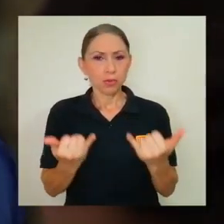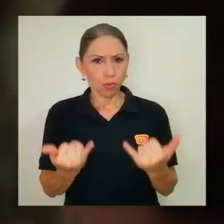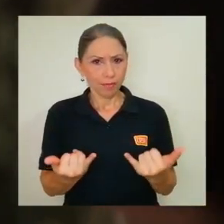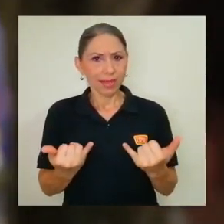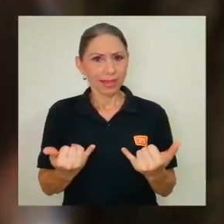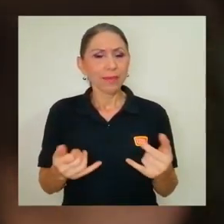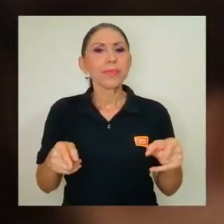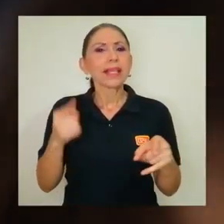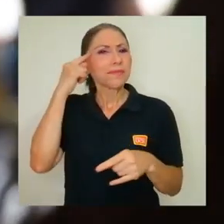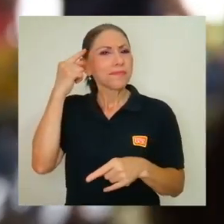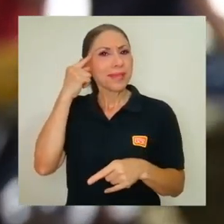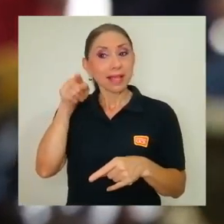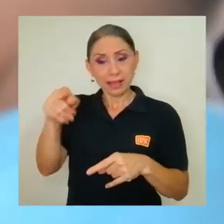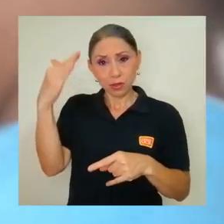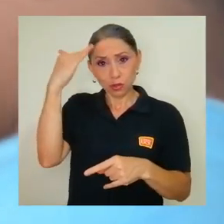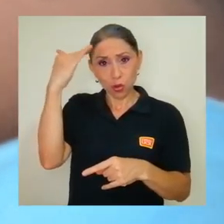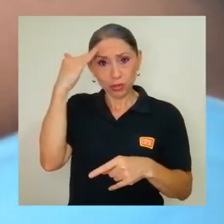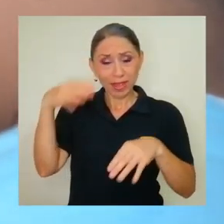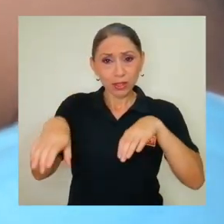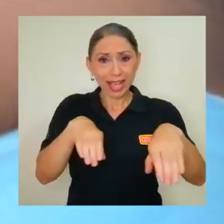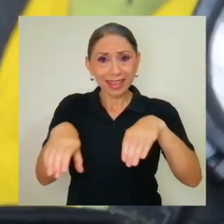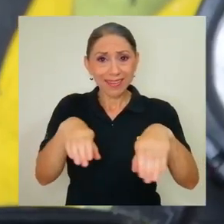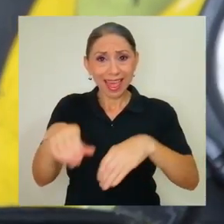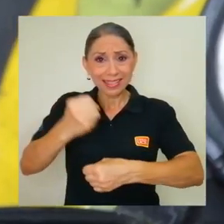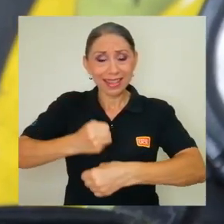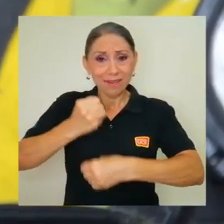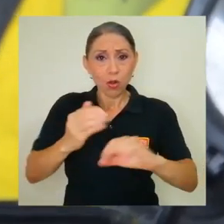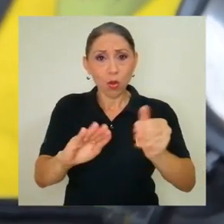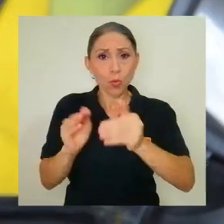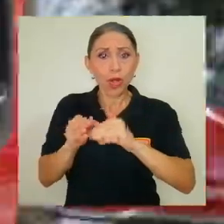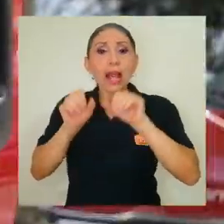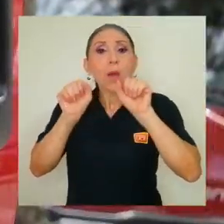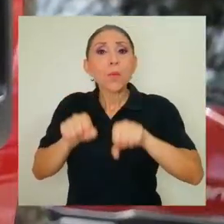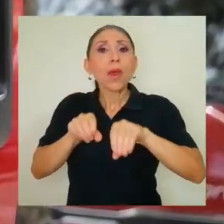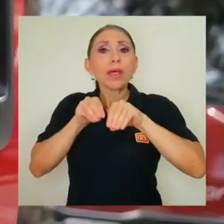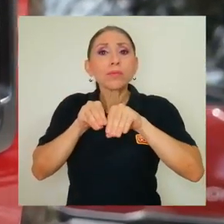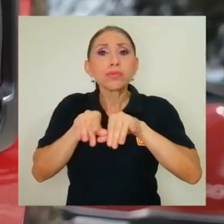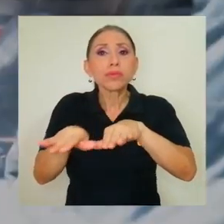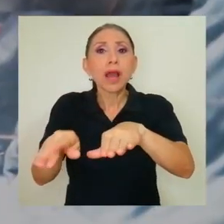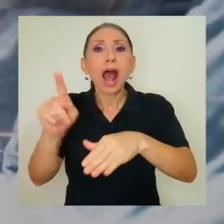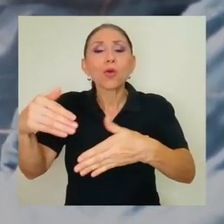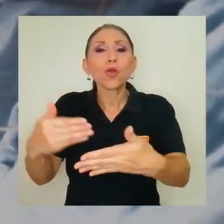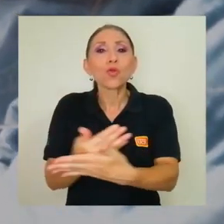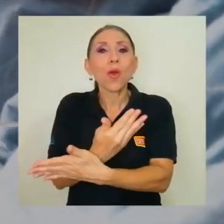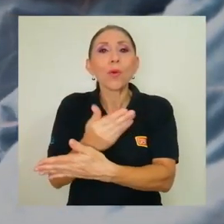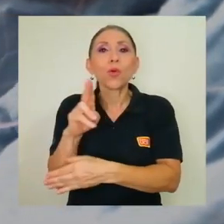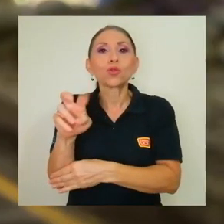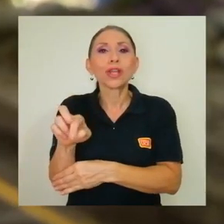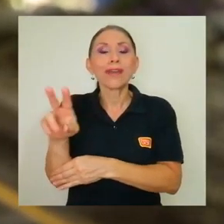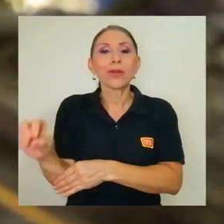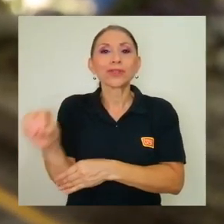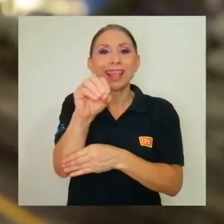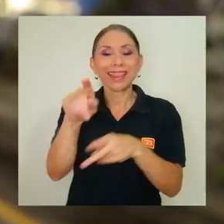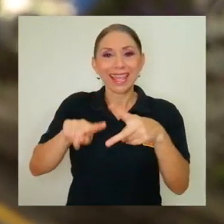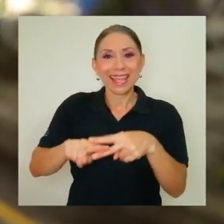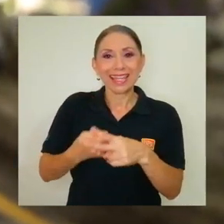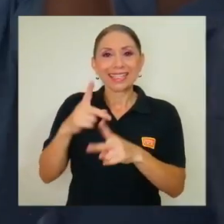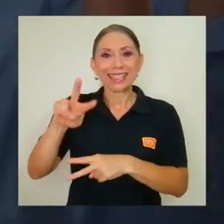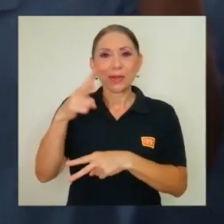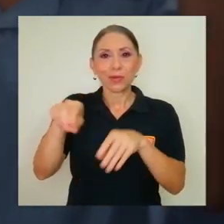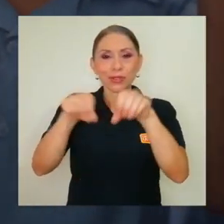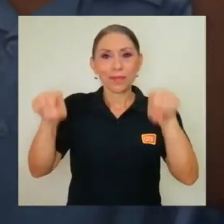Actualmente, se plantea transferir los conocimientos de las actividades de este trabajo comunal a uno nuevo en la sede de Occidente para que inicie en el segundo